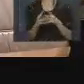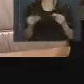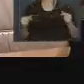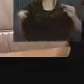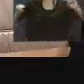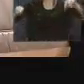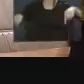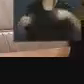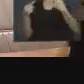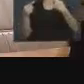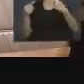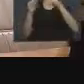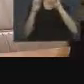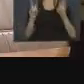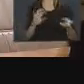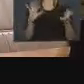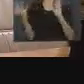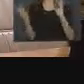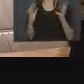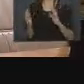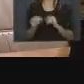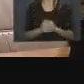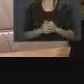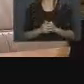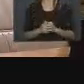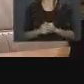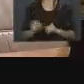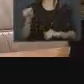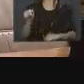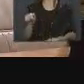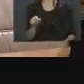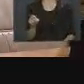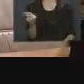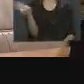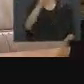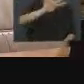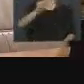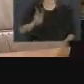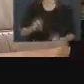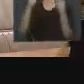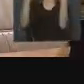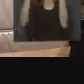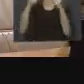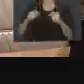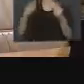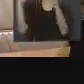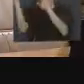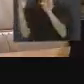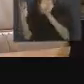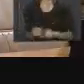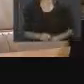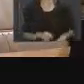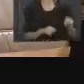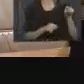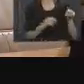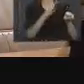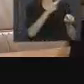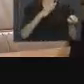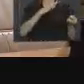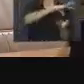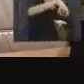controversias en materia ambiental ahí está el servicio de evaluación ambiental el Ministerio de medio